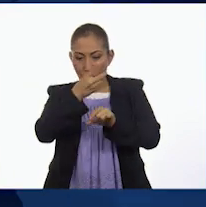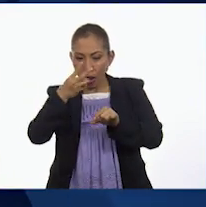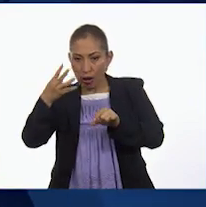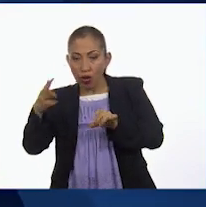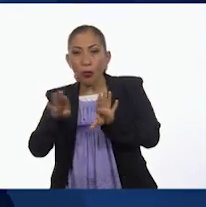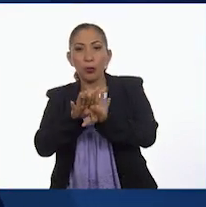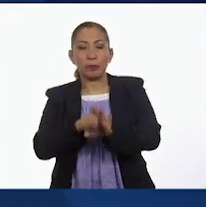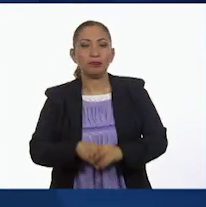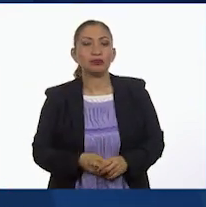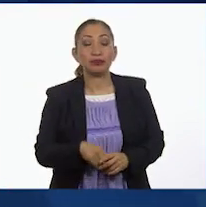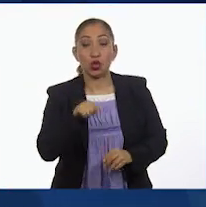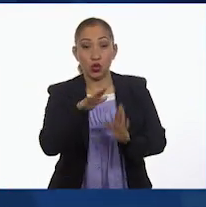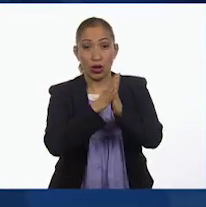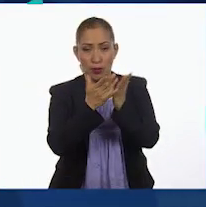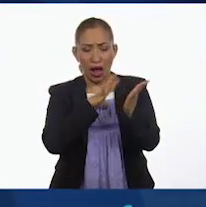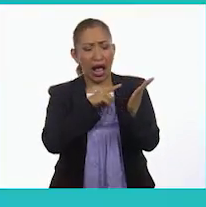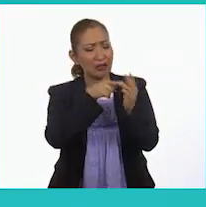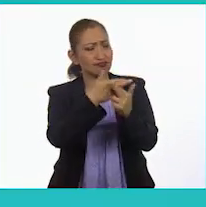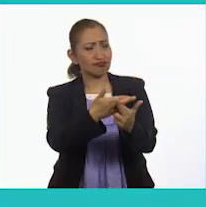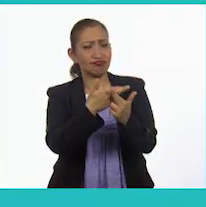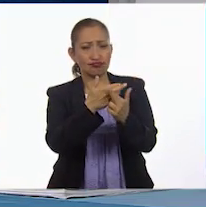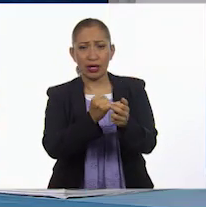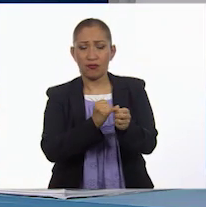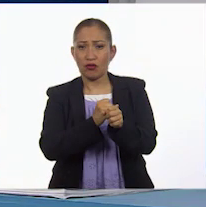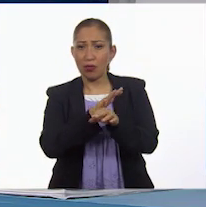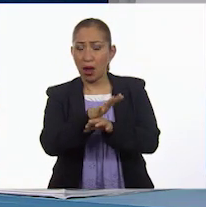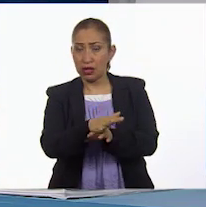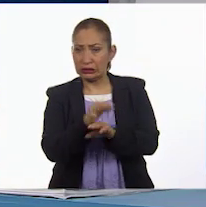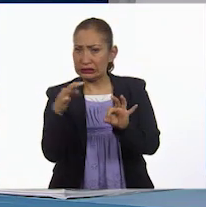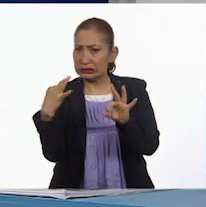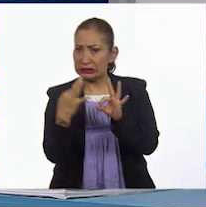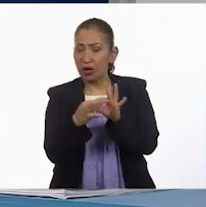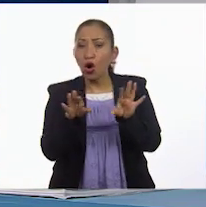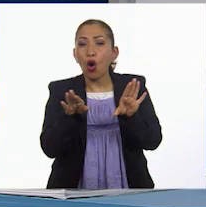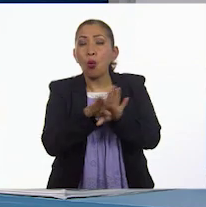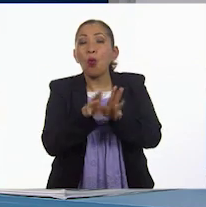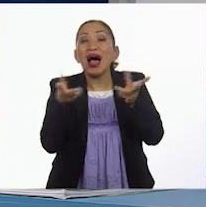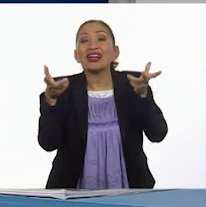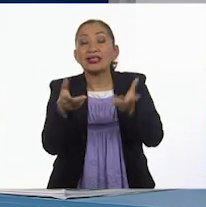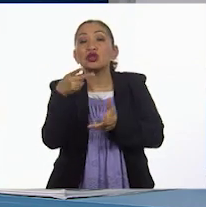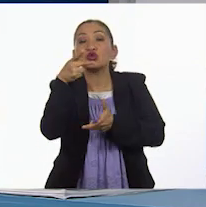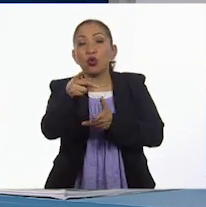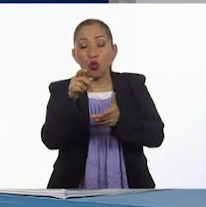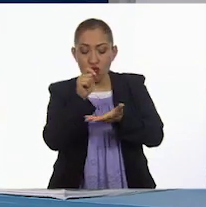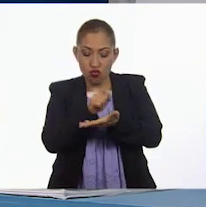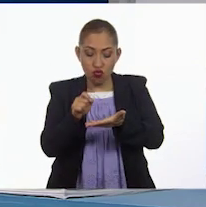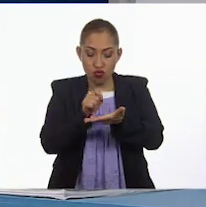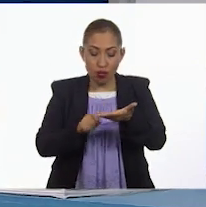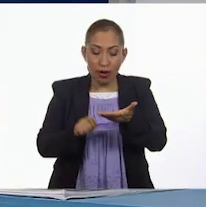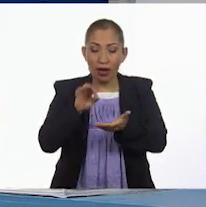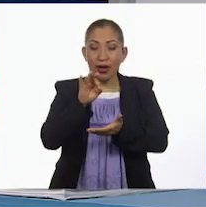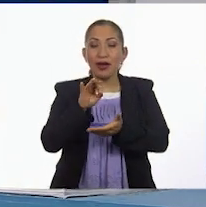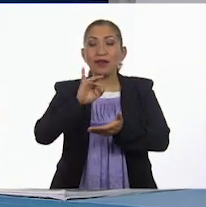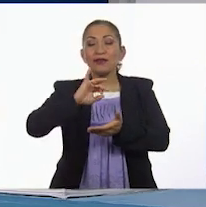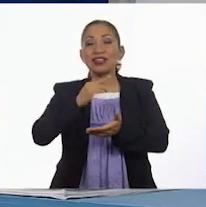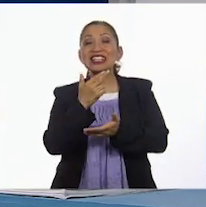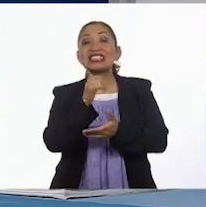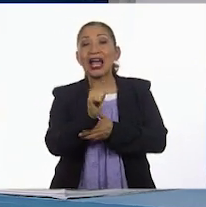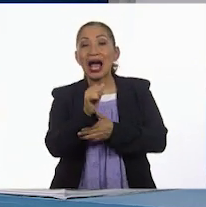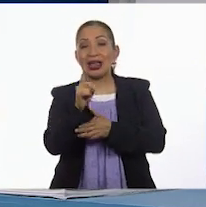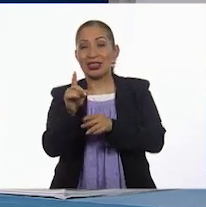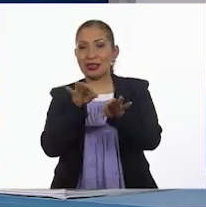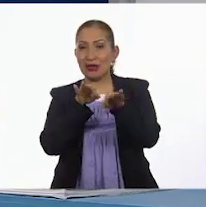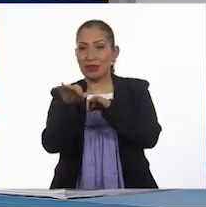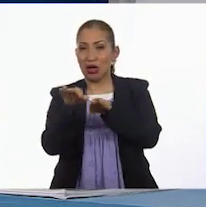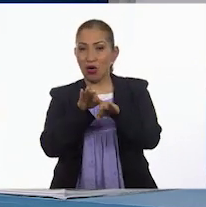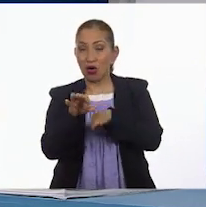de texto tienen esa información muy precisa de cómo pueden elaborar su ficha de trabajo, pero también